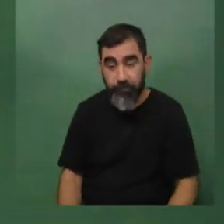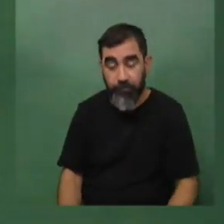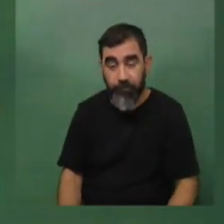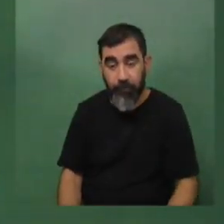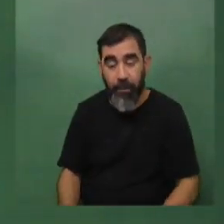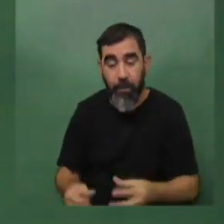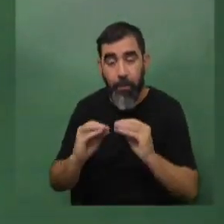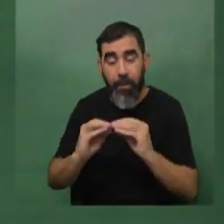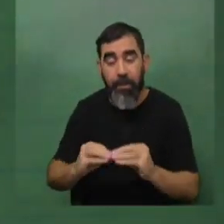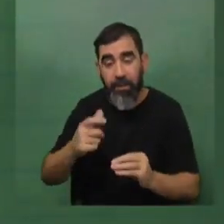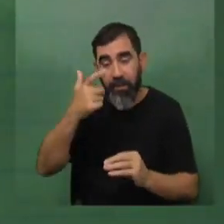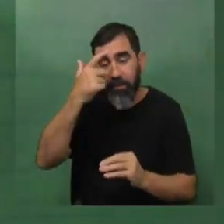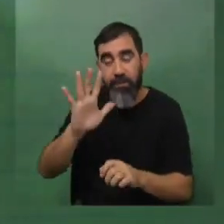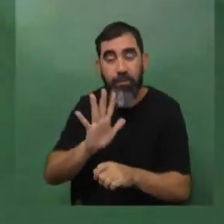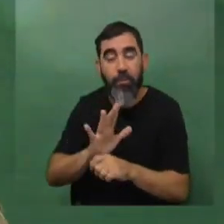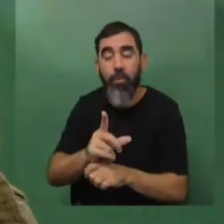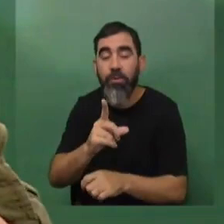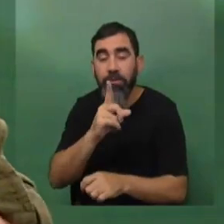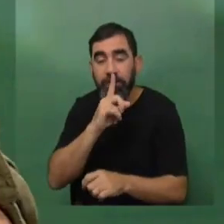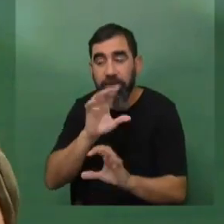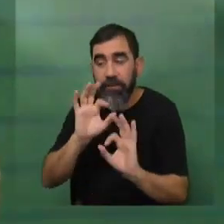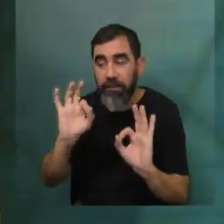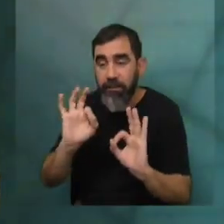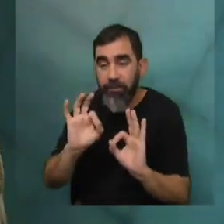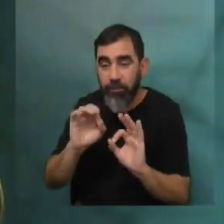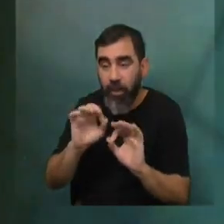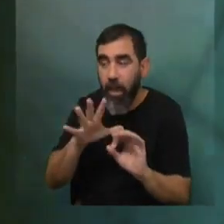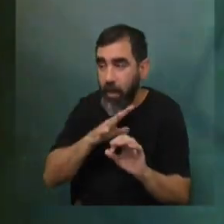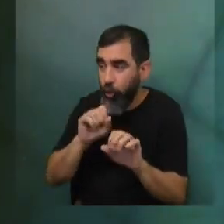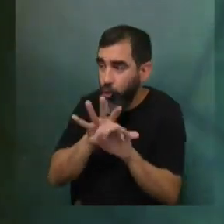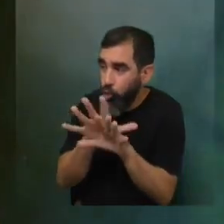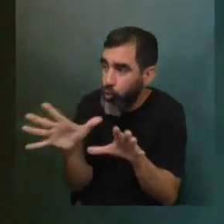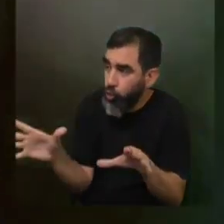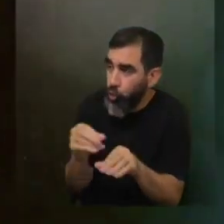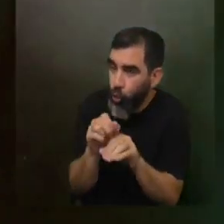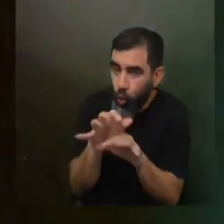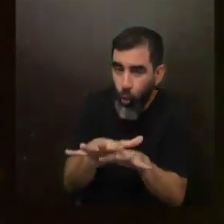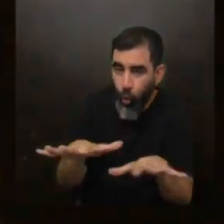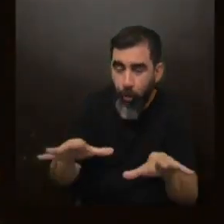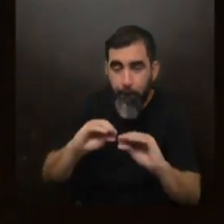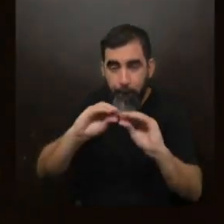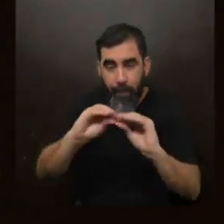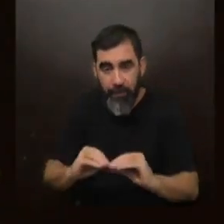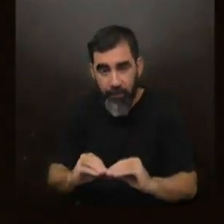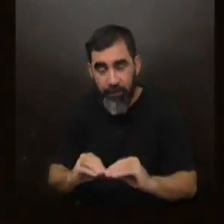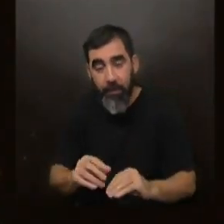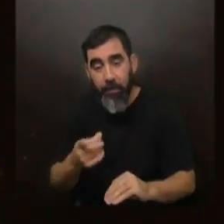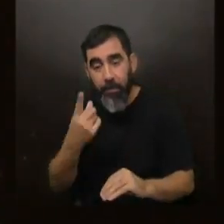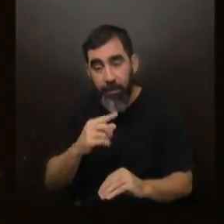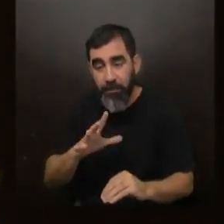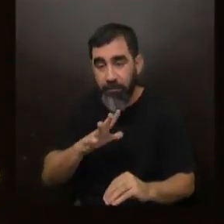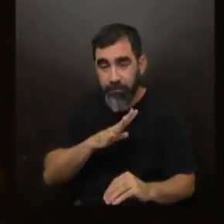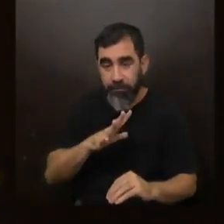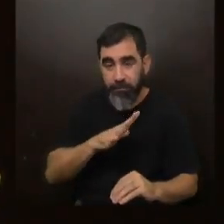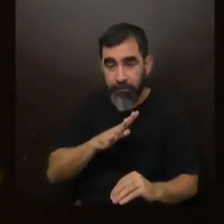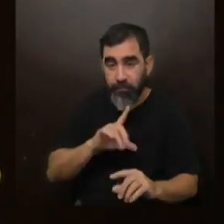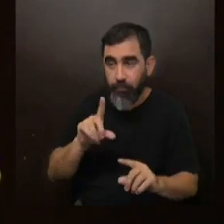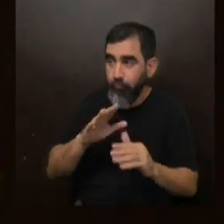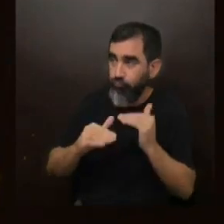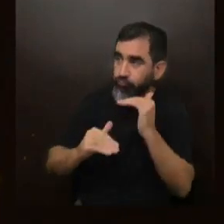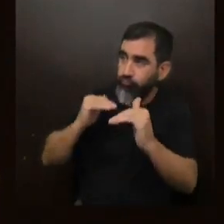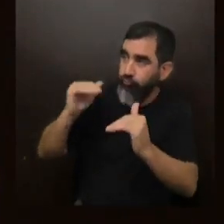es un poco una ciencia silenciosa, ¿no? Claro. Se mete por todos lados, por debajo, pero está ahí y no está en algo